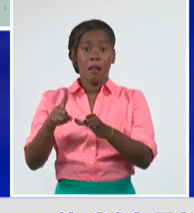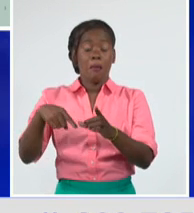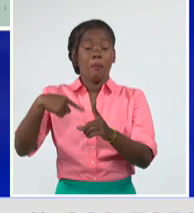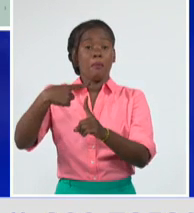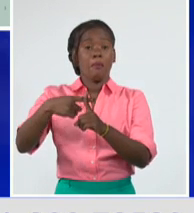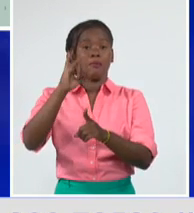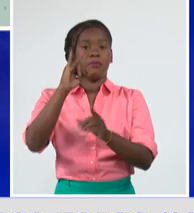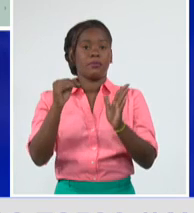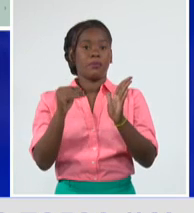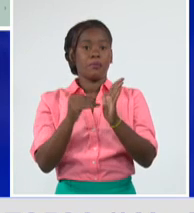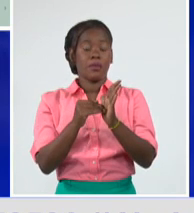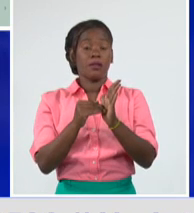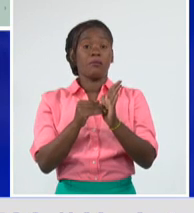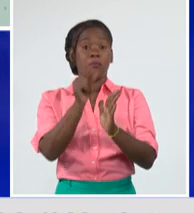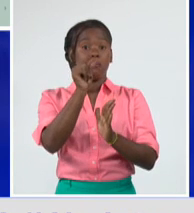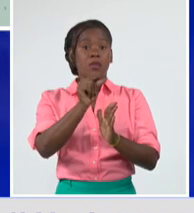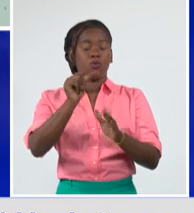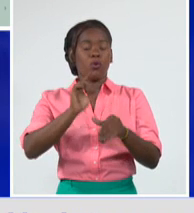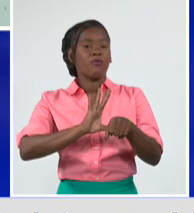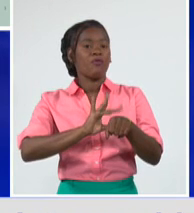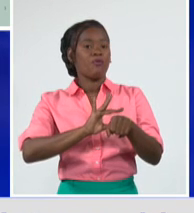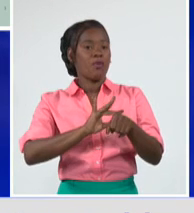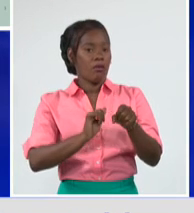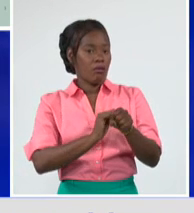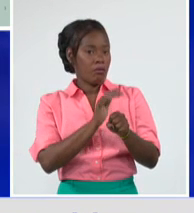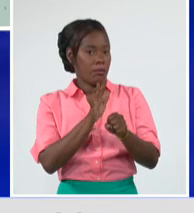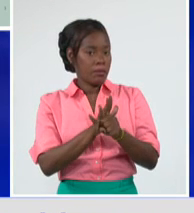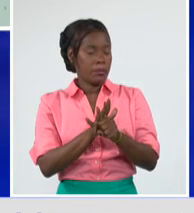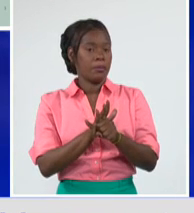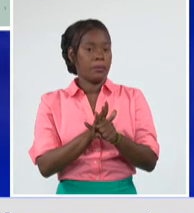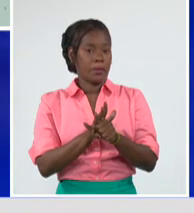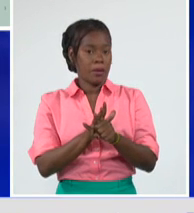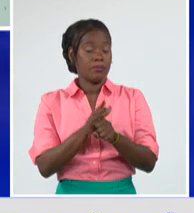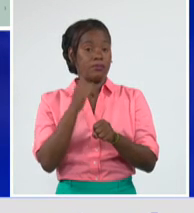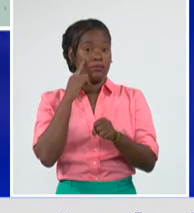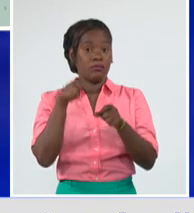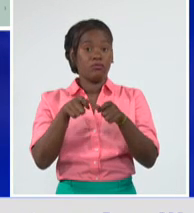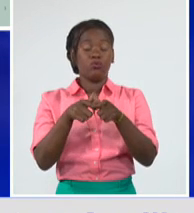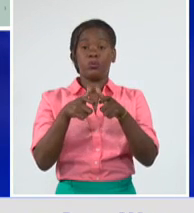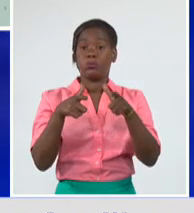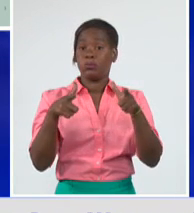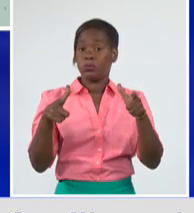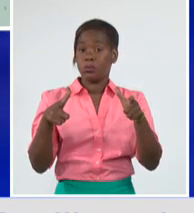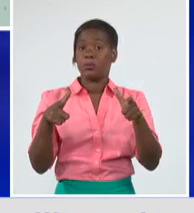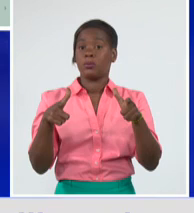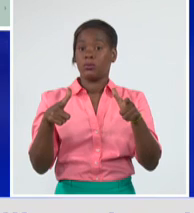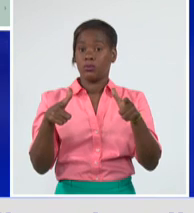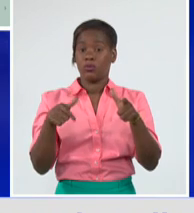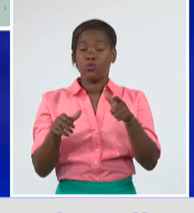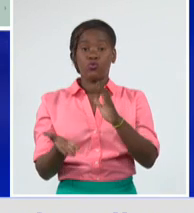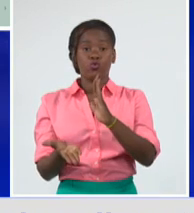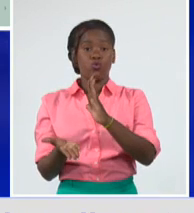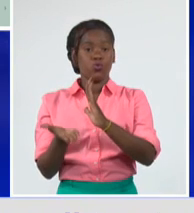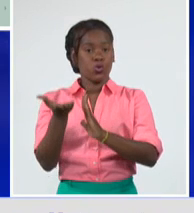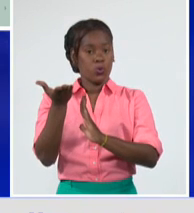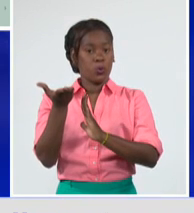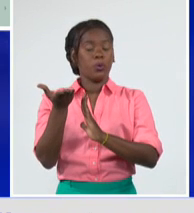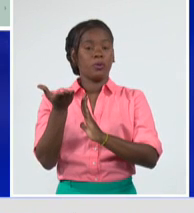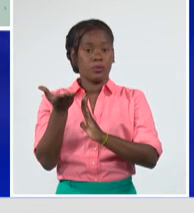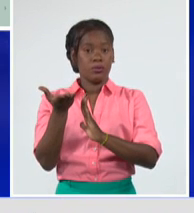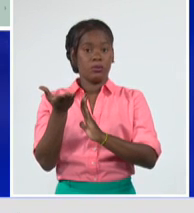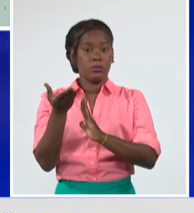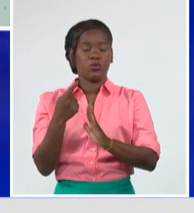7.500 personas con COVID-19, y los últimos 10 días con más de 8.300 personas